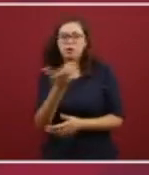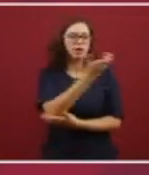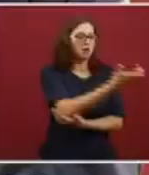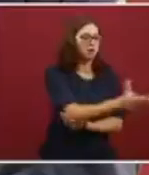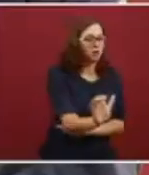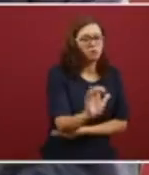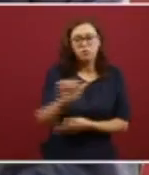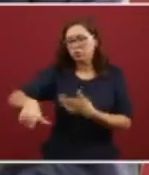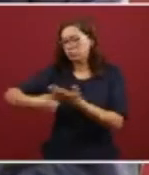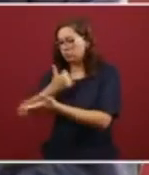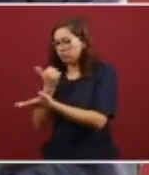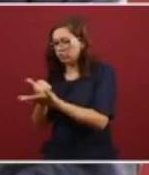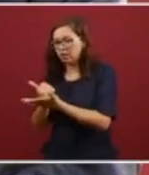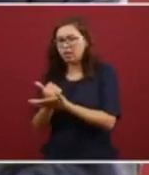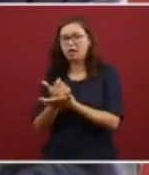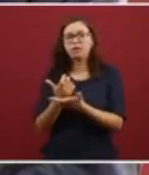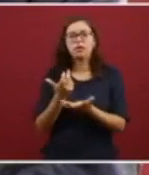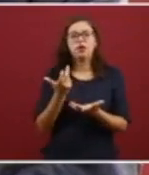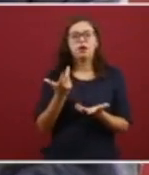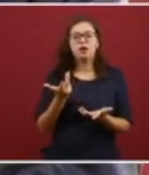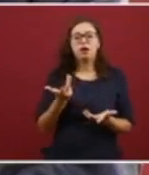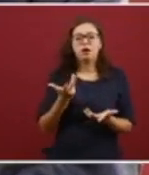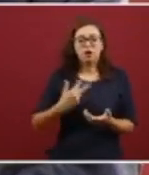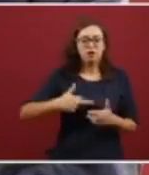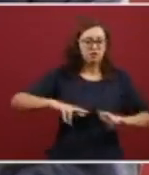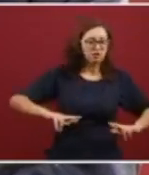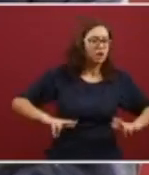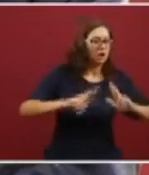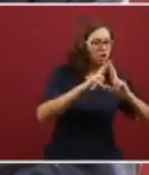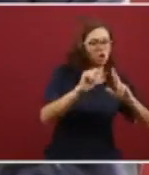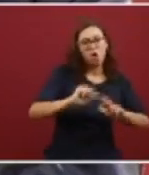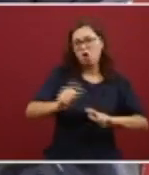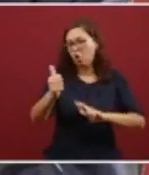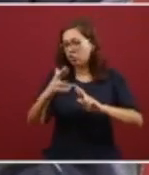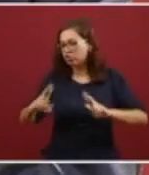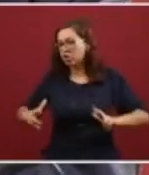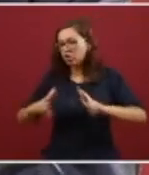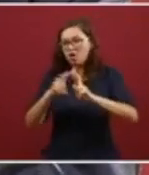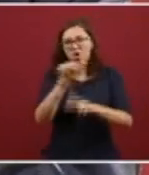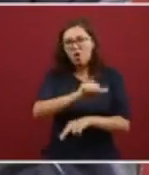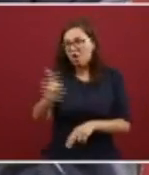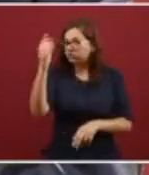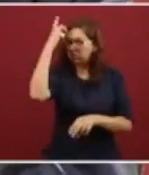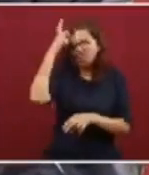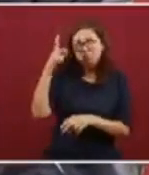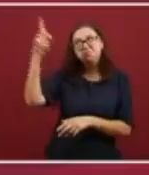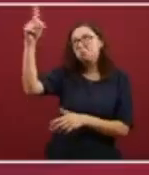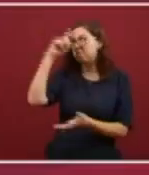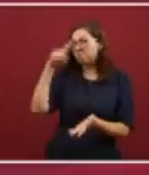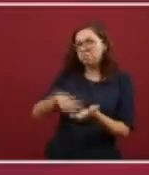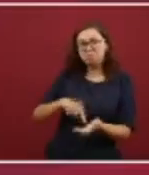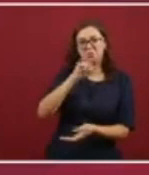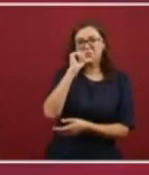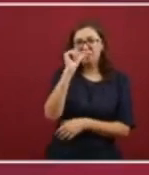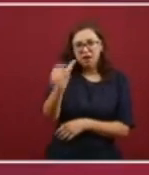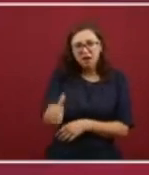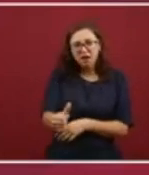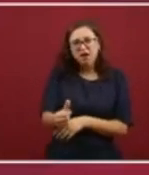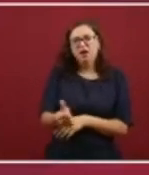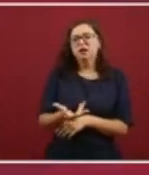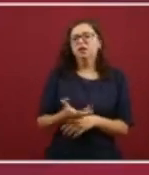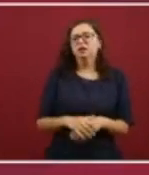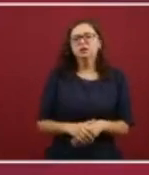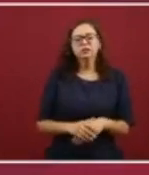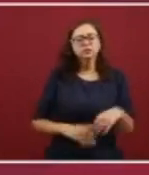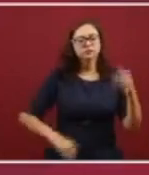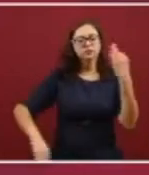y de los que profesan una religión y de los ateos, y